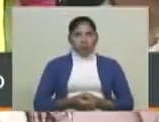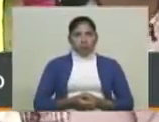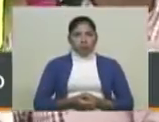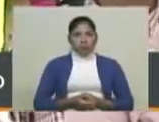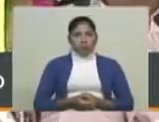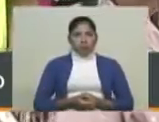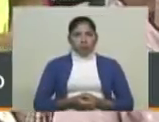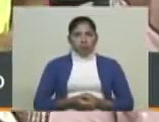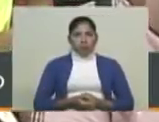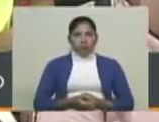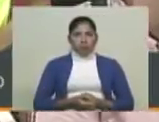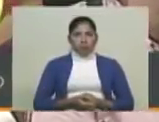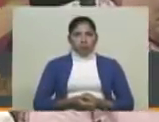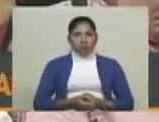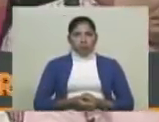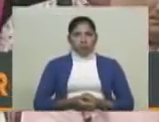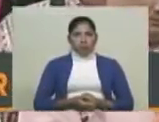pueblos.